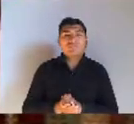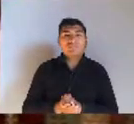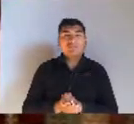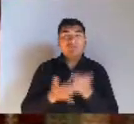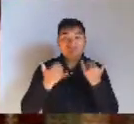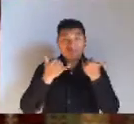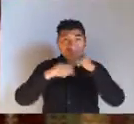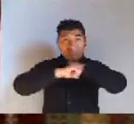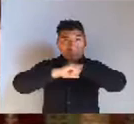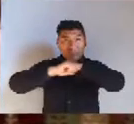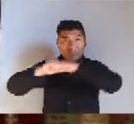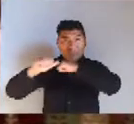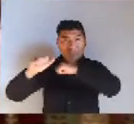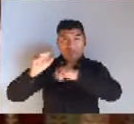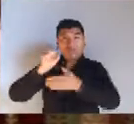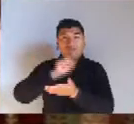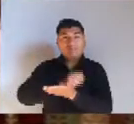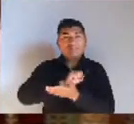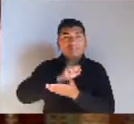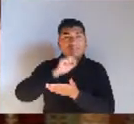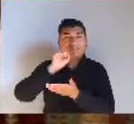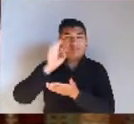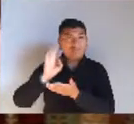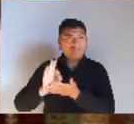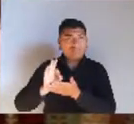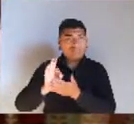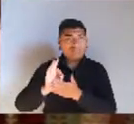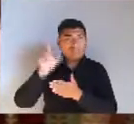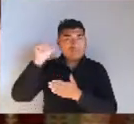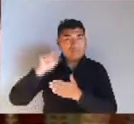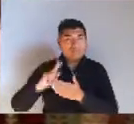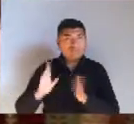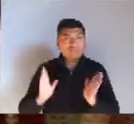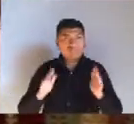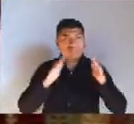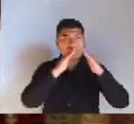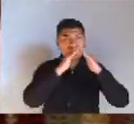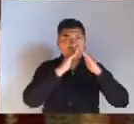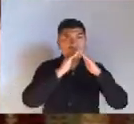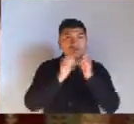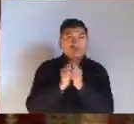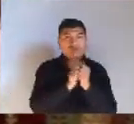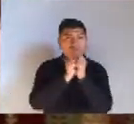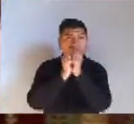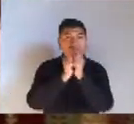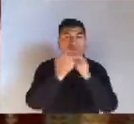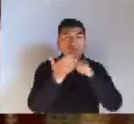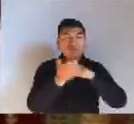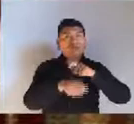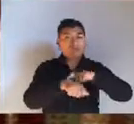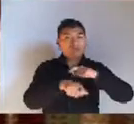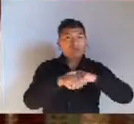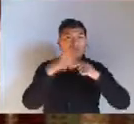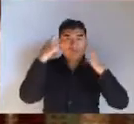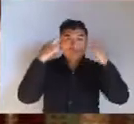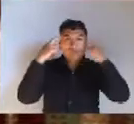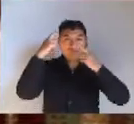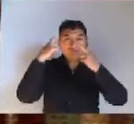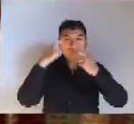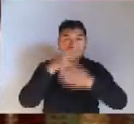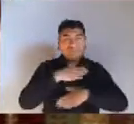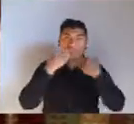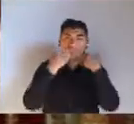Estamos transmitiendo desde la Basílica Menor de San Francisco en la Arquidiócesis de La Paz y nos unimos en este momento de reflexión y acción de